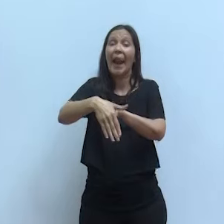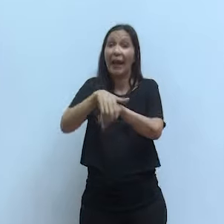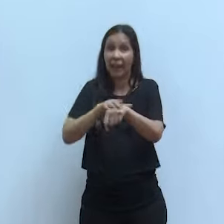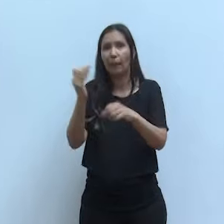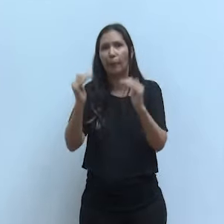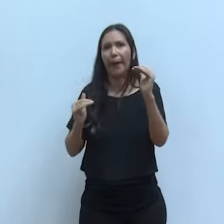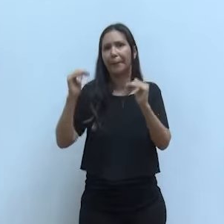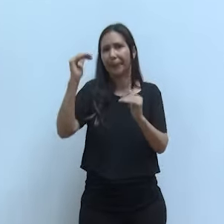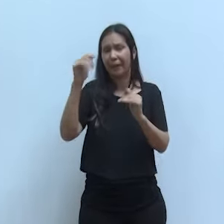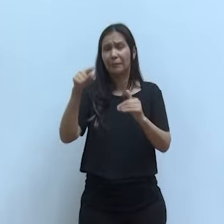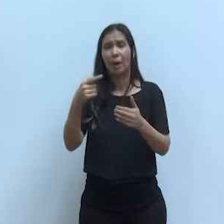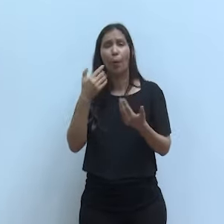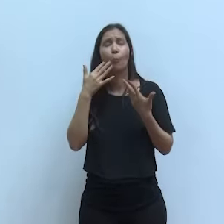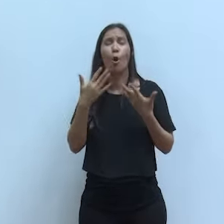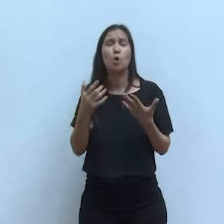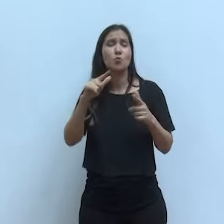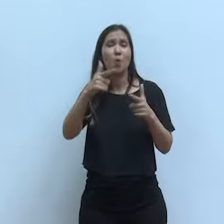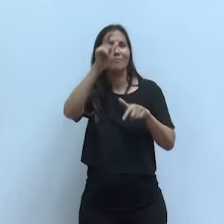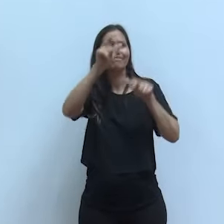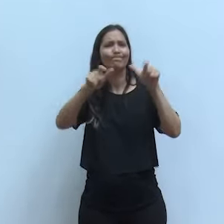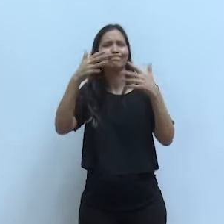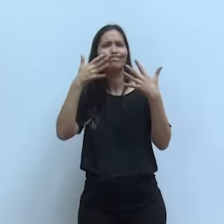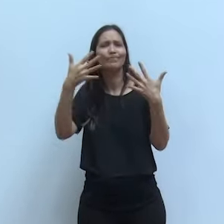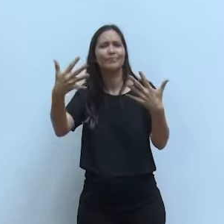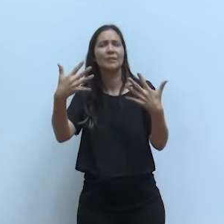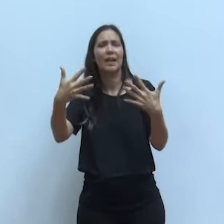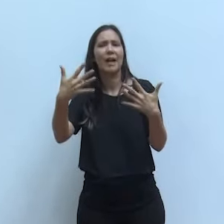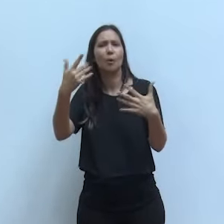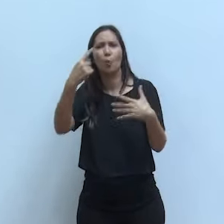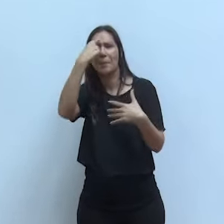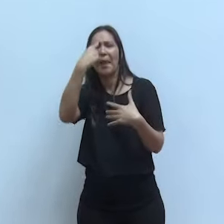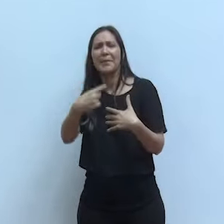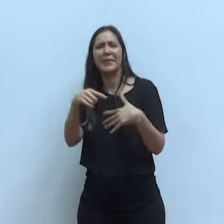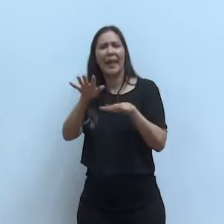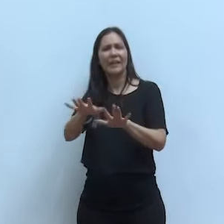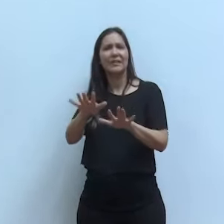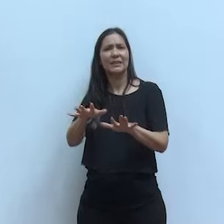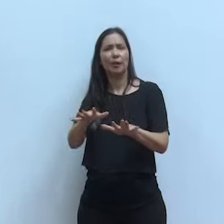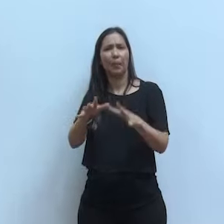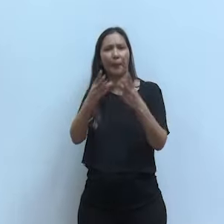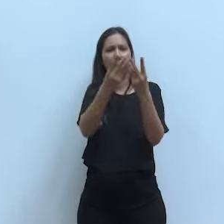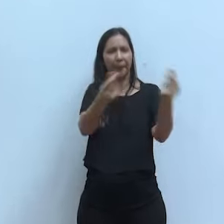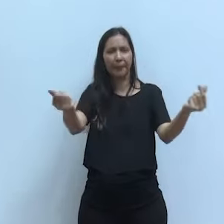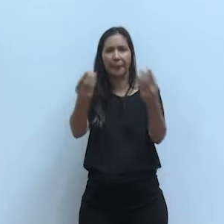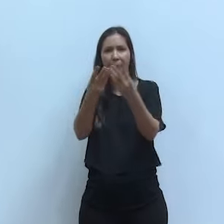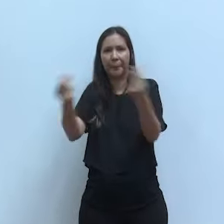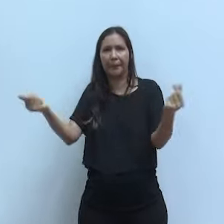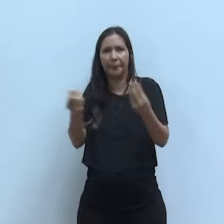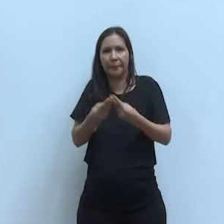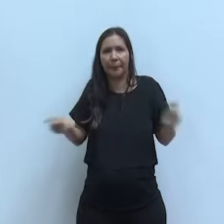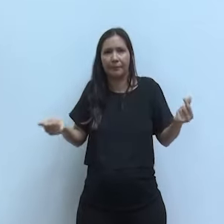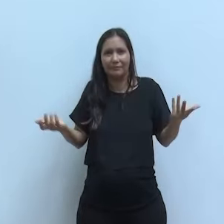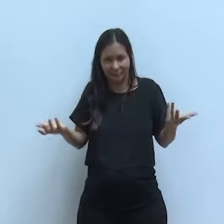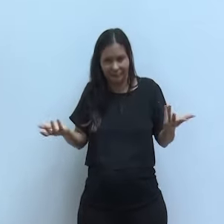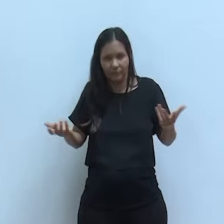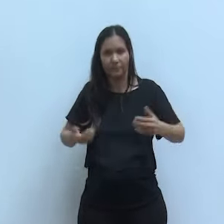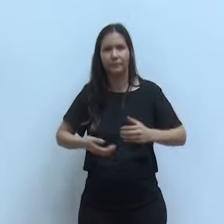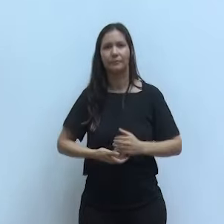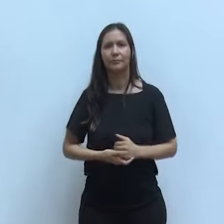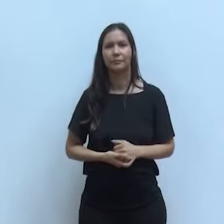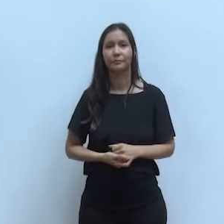figuras políticas de ese perfil no desaparecen de la escena e